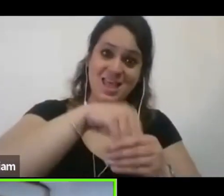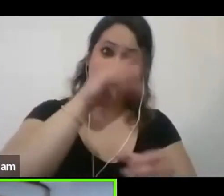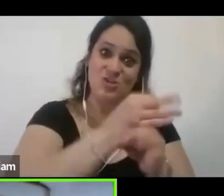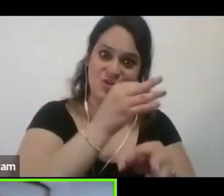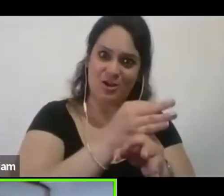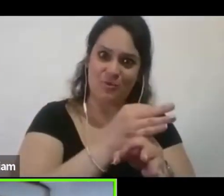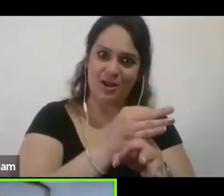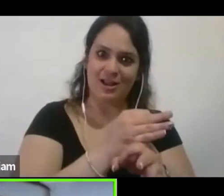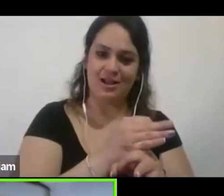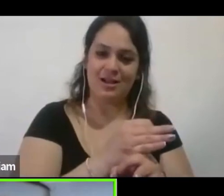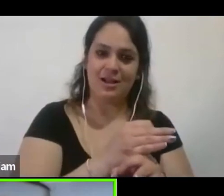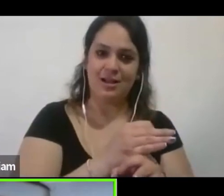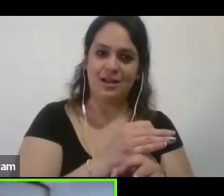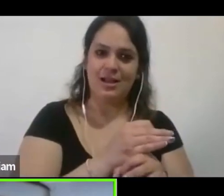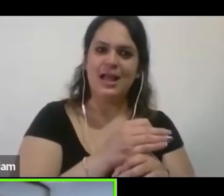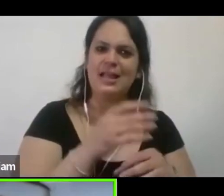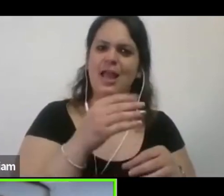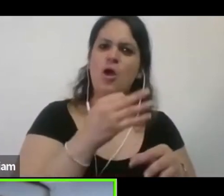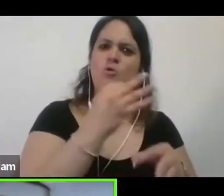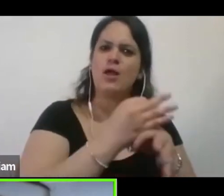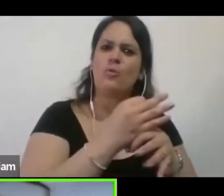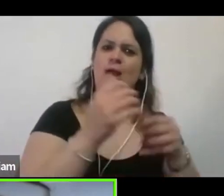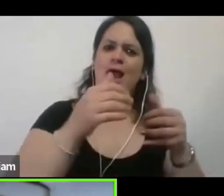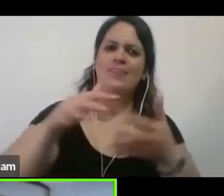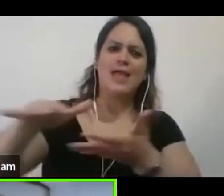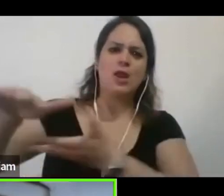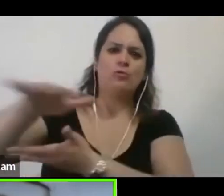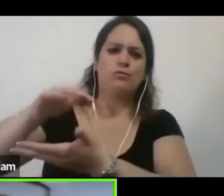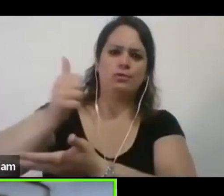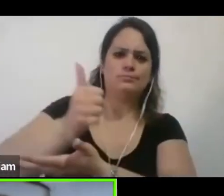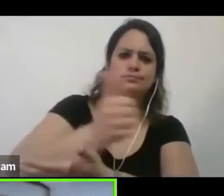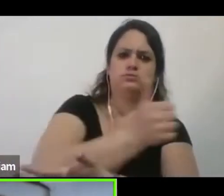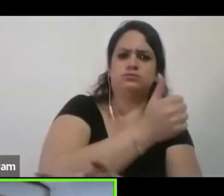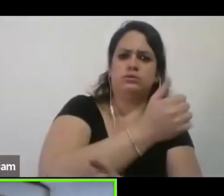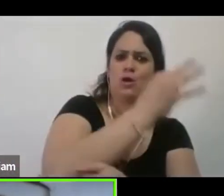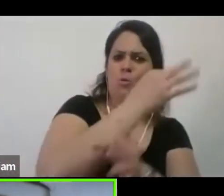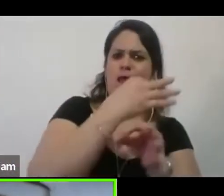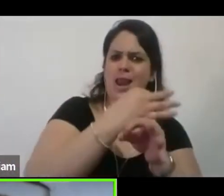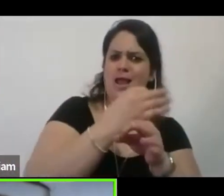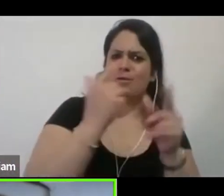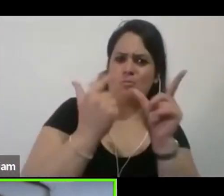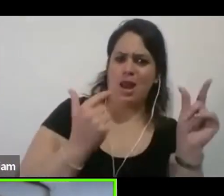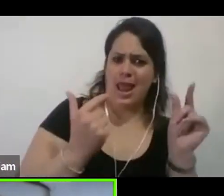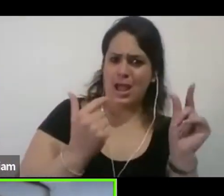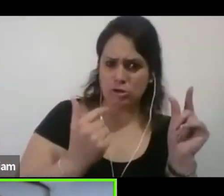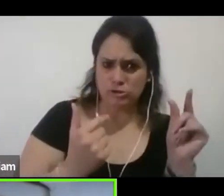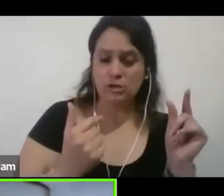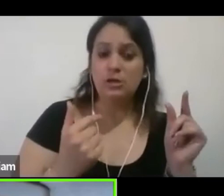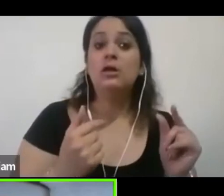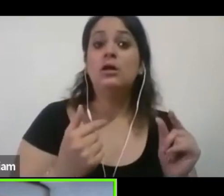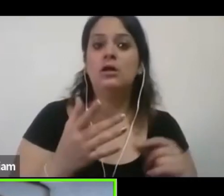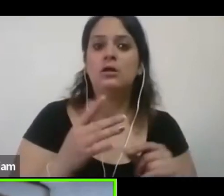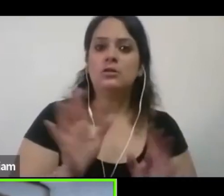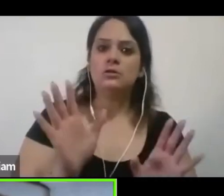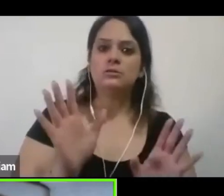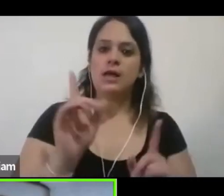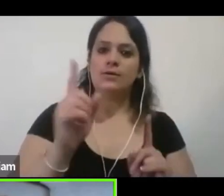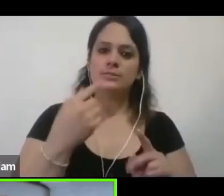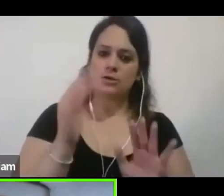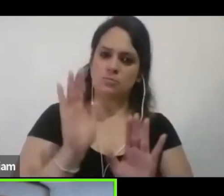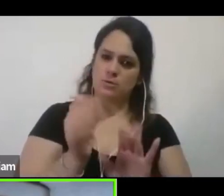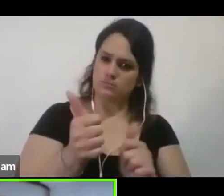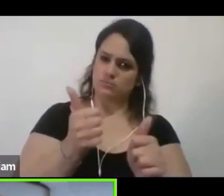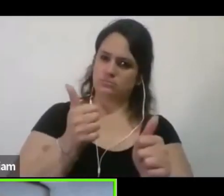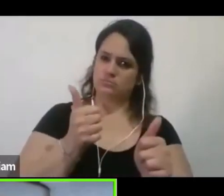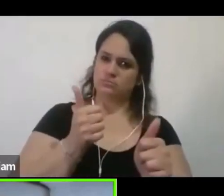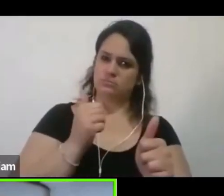alejada de lo más urbano, y por ahí, bueno, surgen estos miedos de alejarse un poquito más